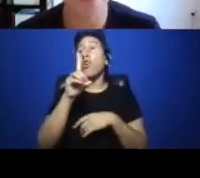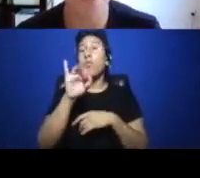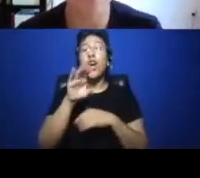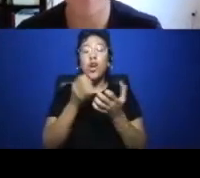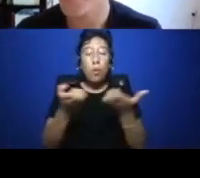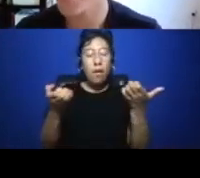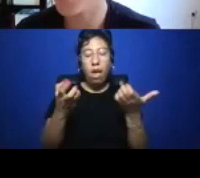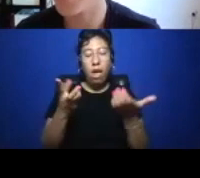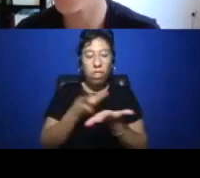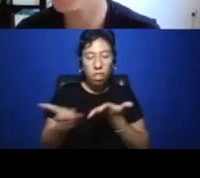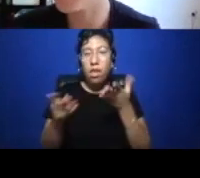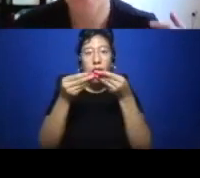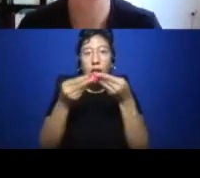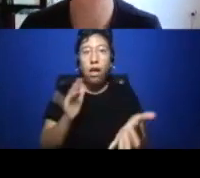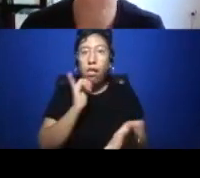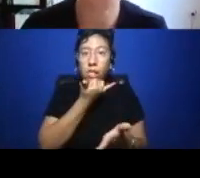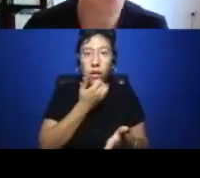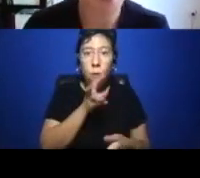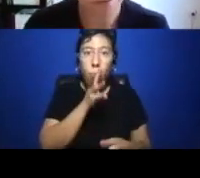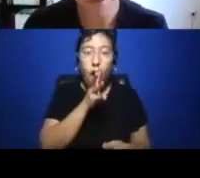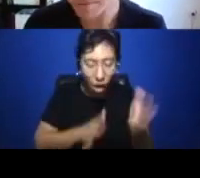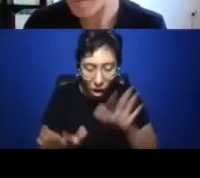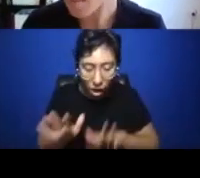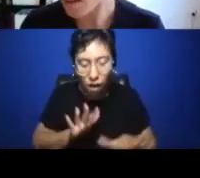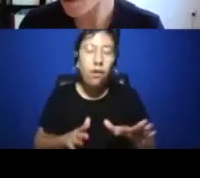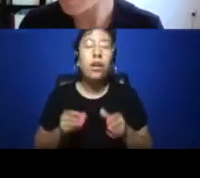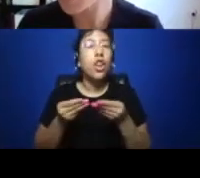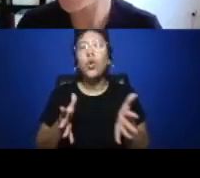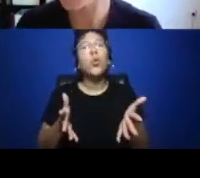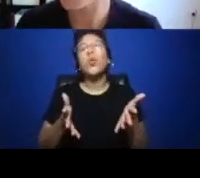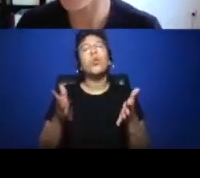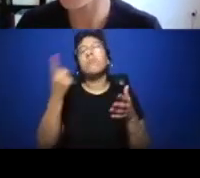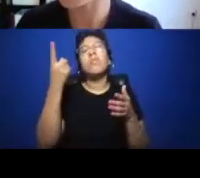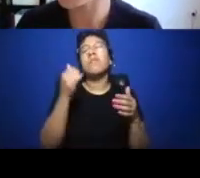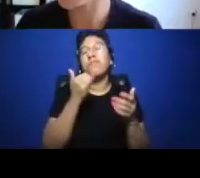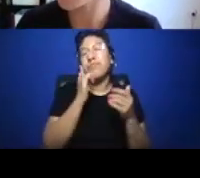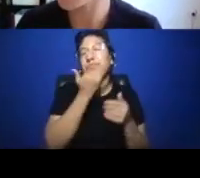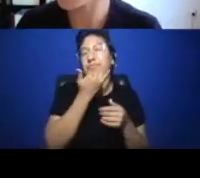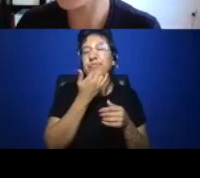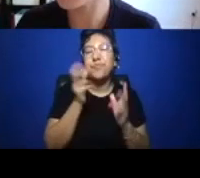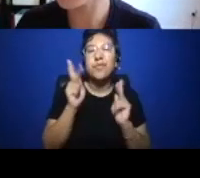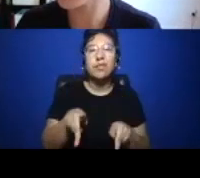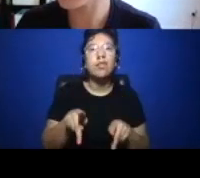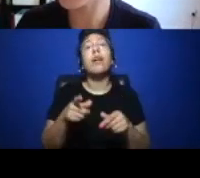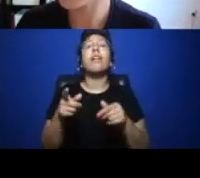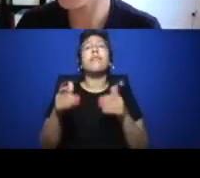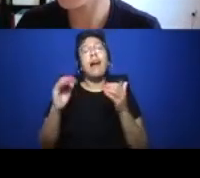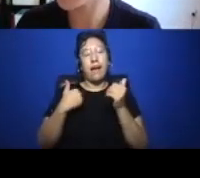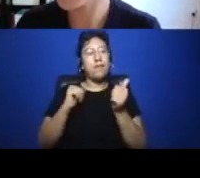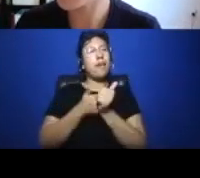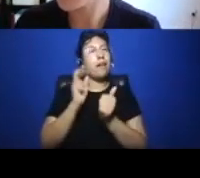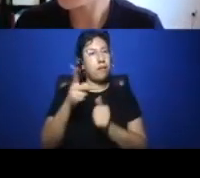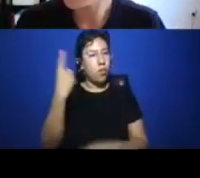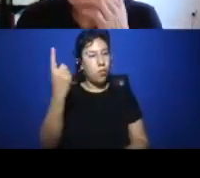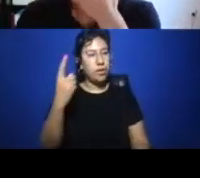tu equipo pues lo puedes perder o siempre ten algo como de